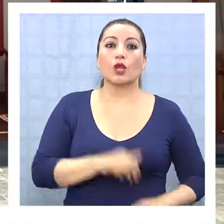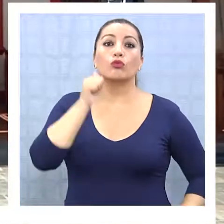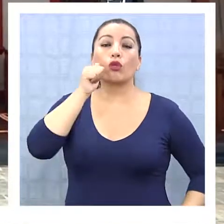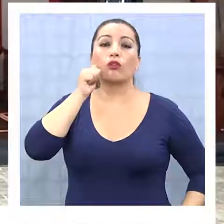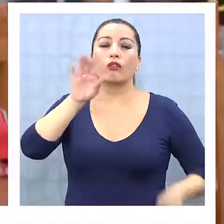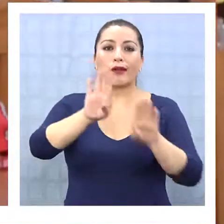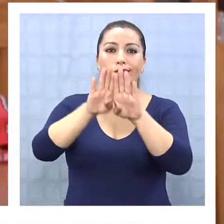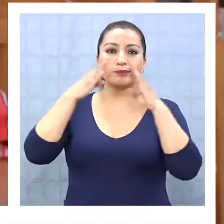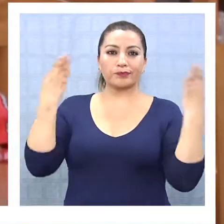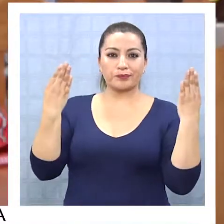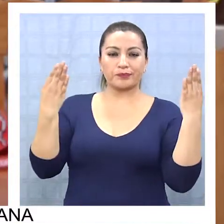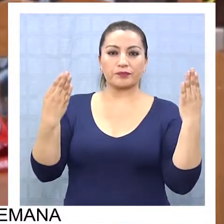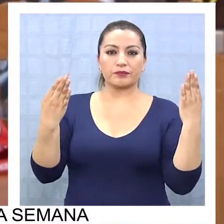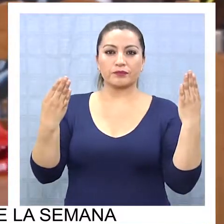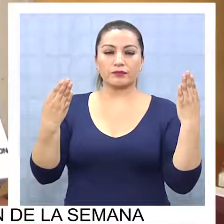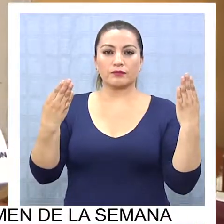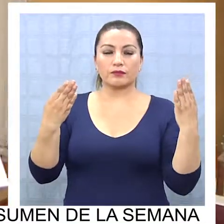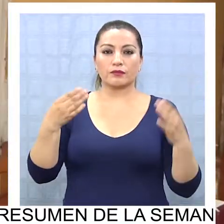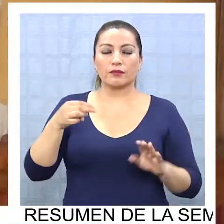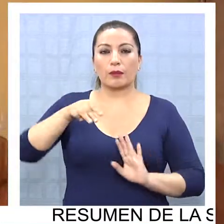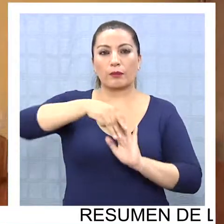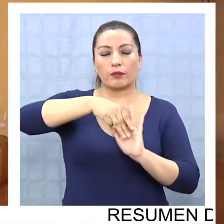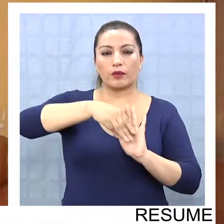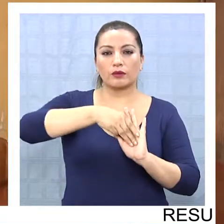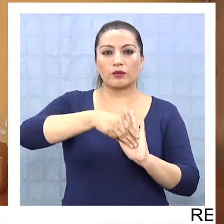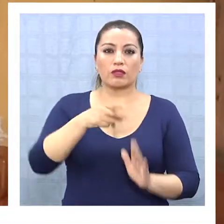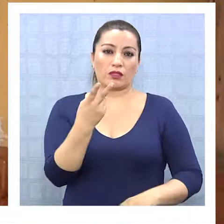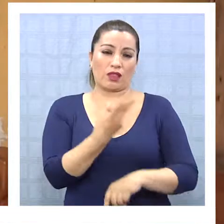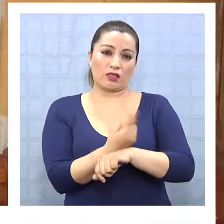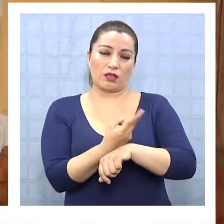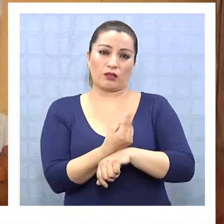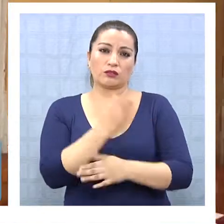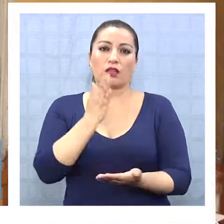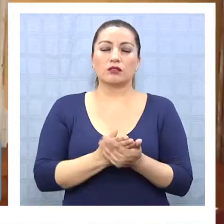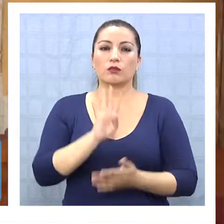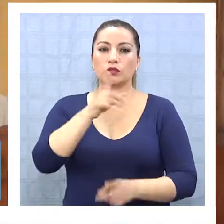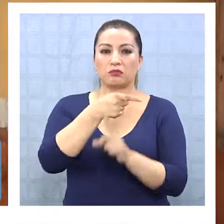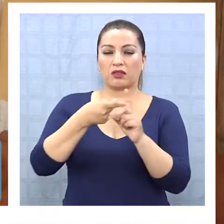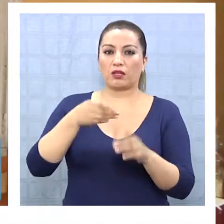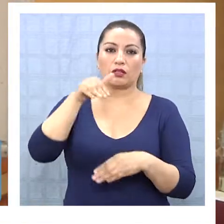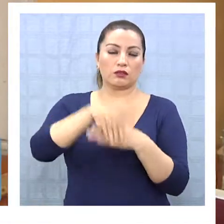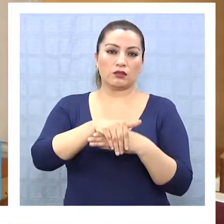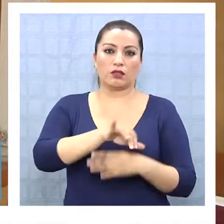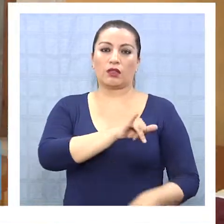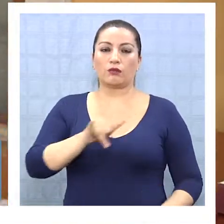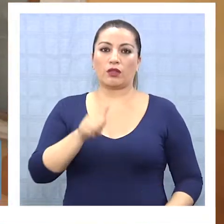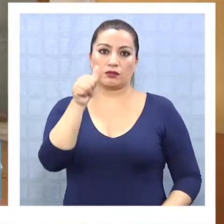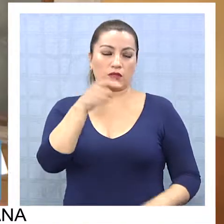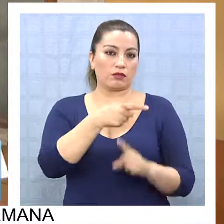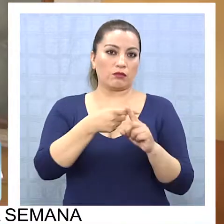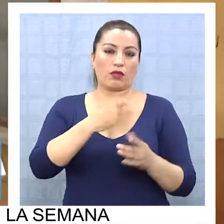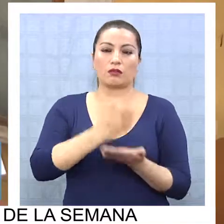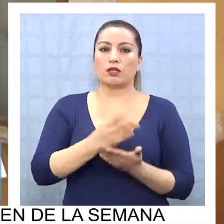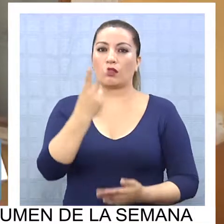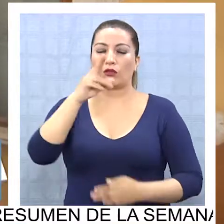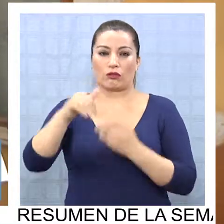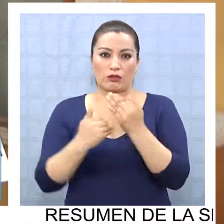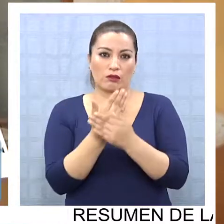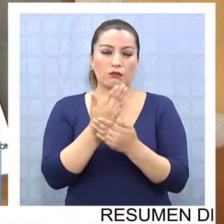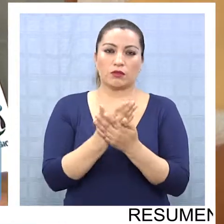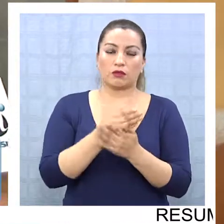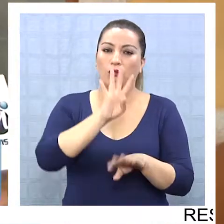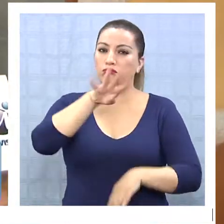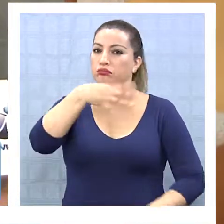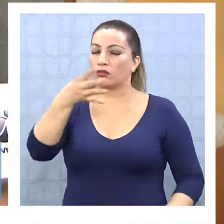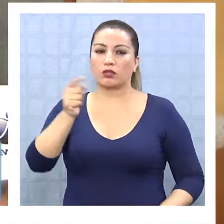Vamos a abrir todos los días de menú de 12 a 4 y media de la tarde y después de 6 y media a 2 de la mañana